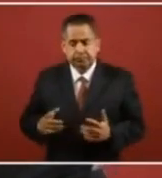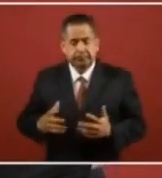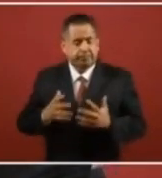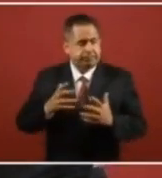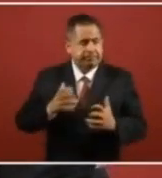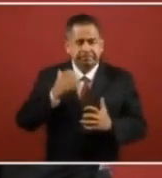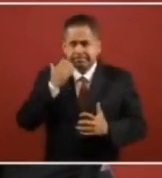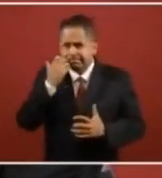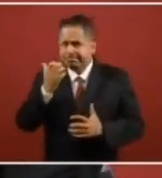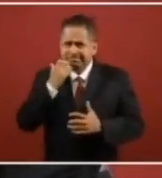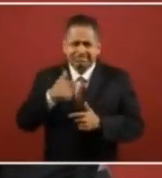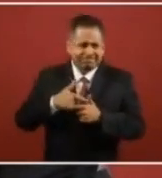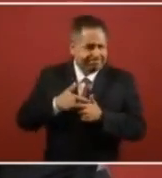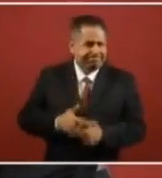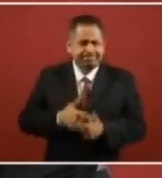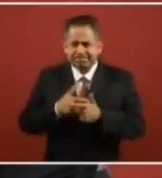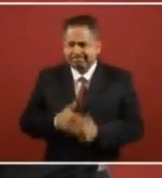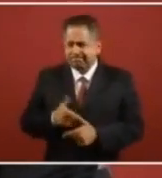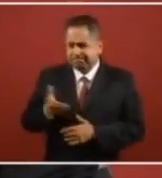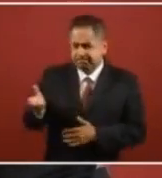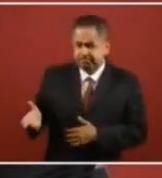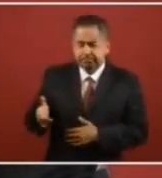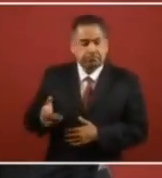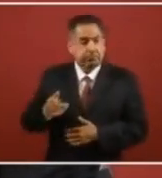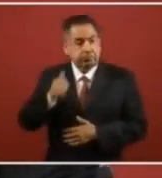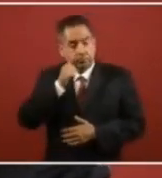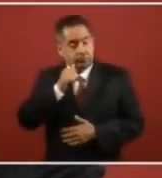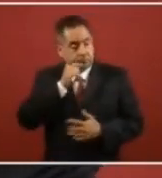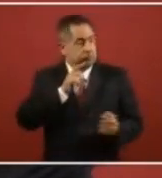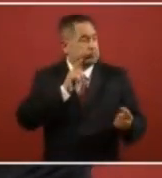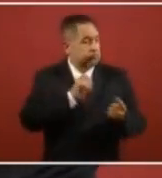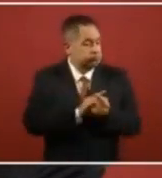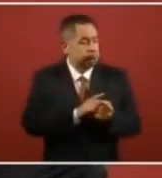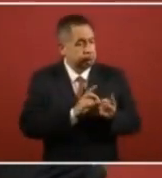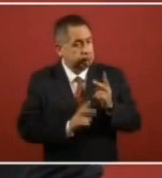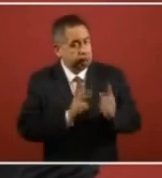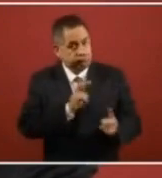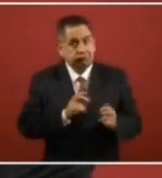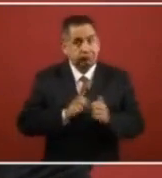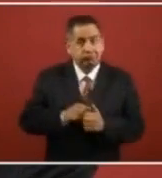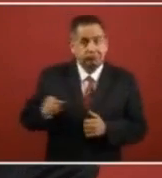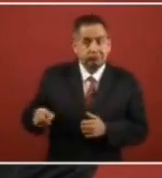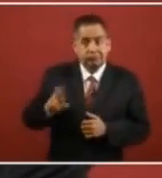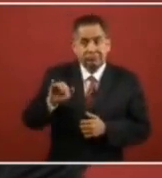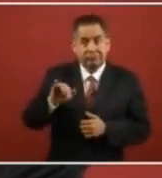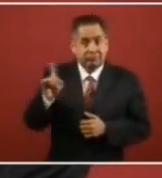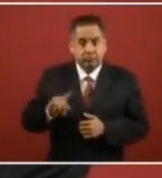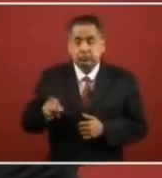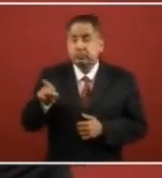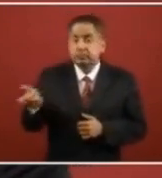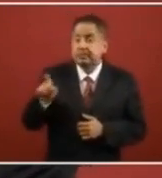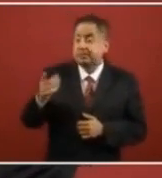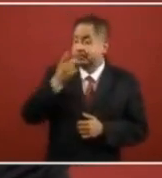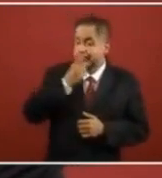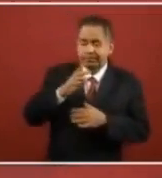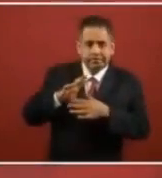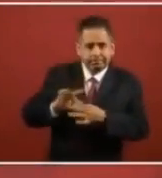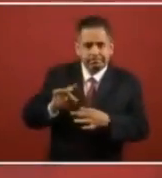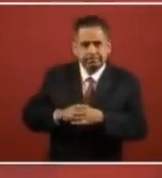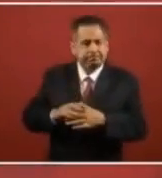demanda permanente. Siempre que nos veíamos me decía